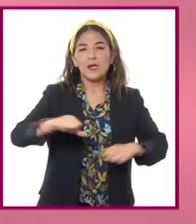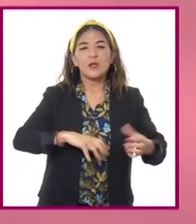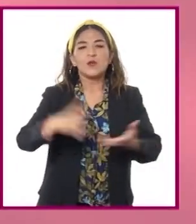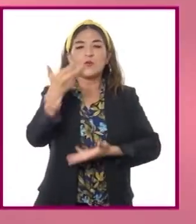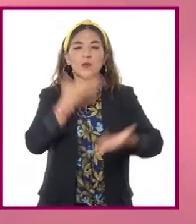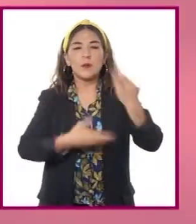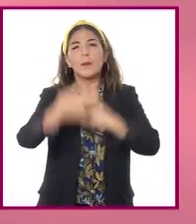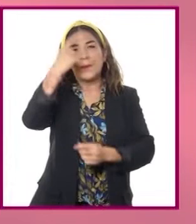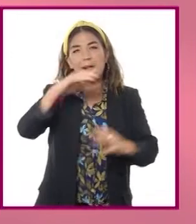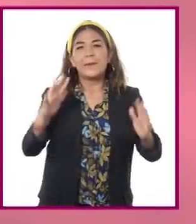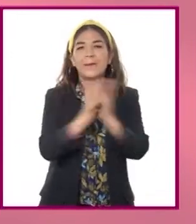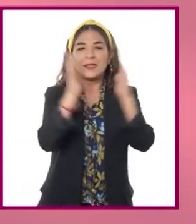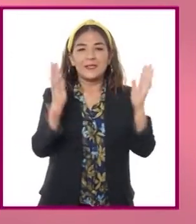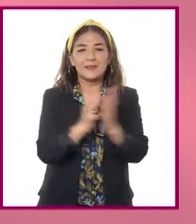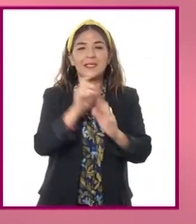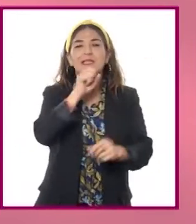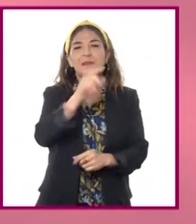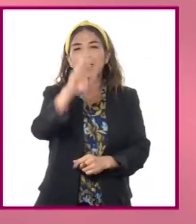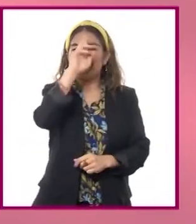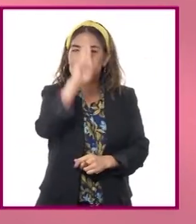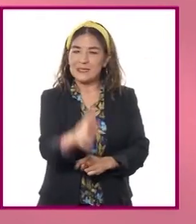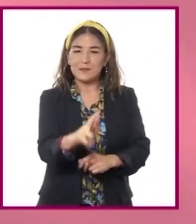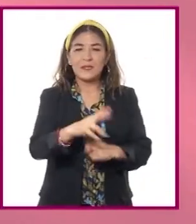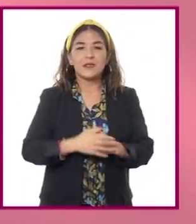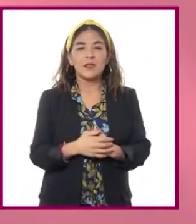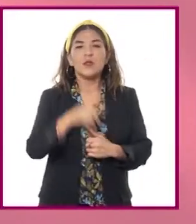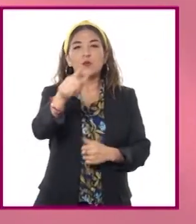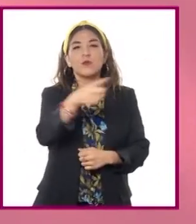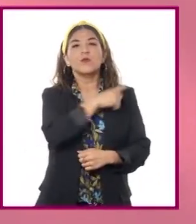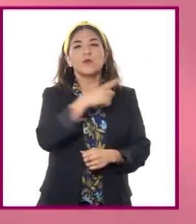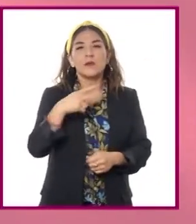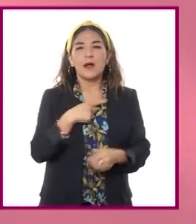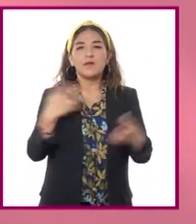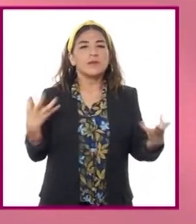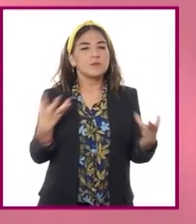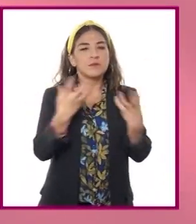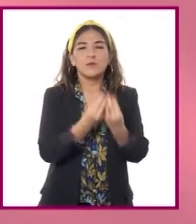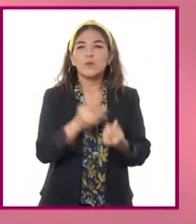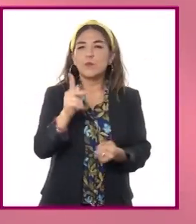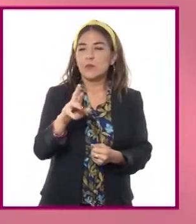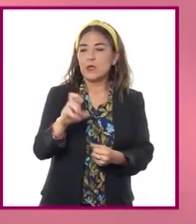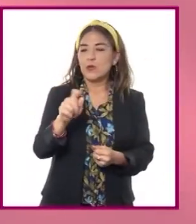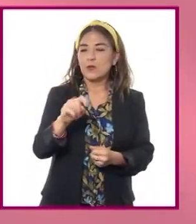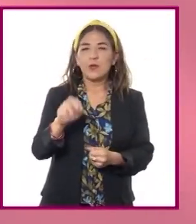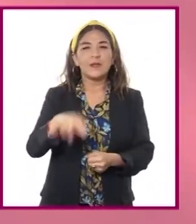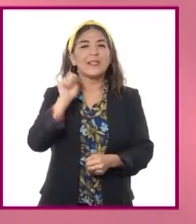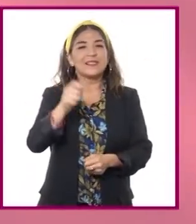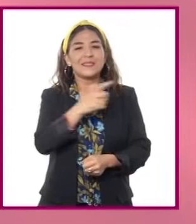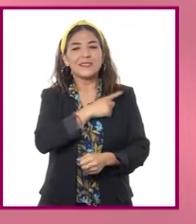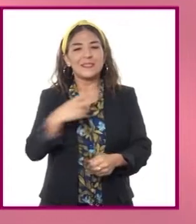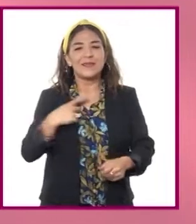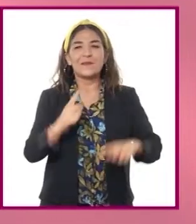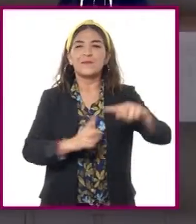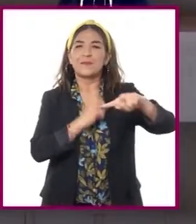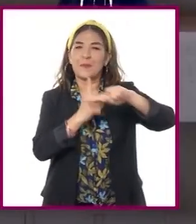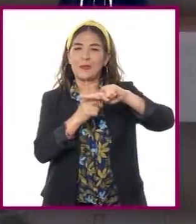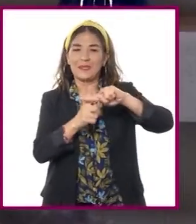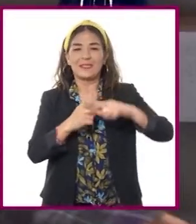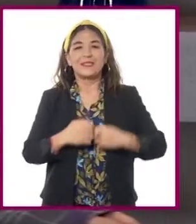colaborativo, participación y respeto. Procuren ser como un protón y tengan siempre una actitud